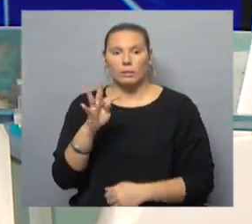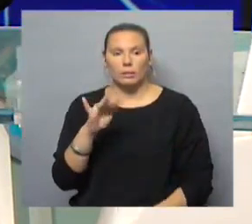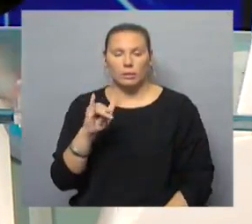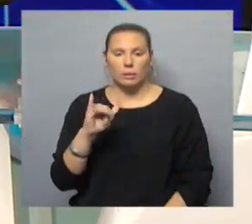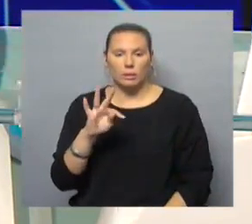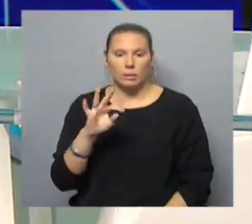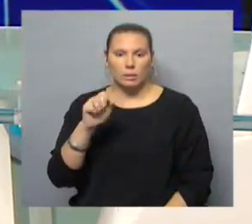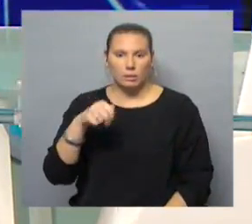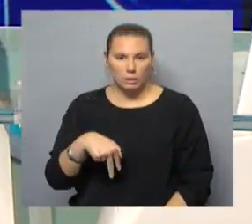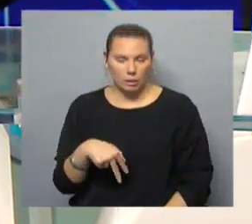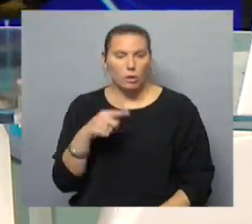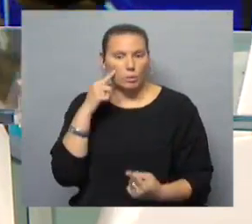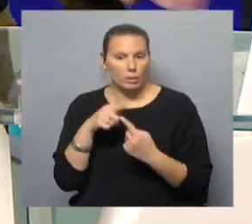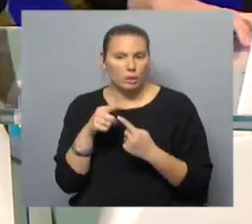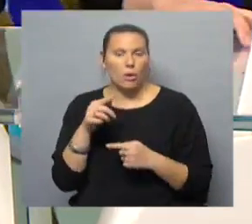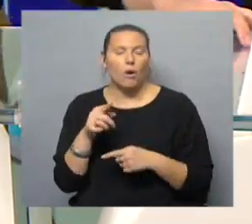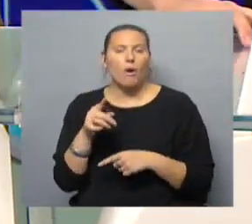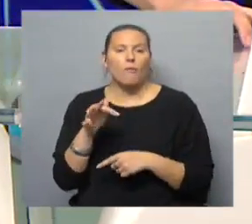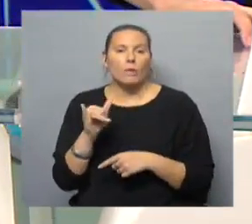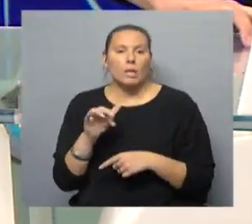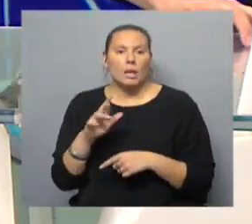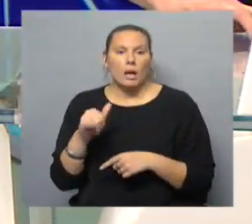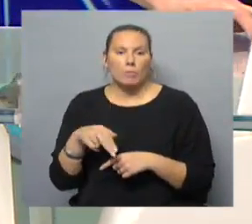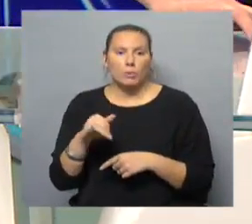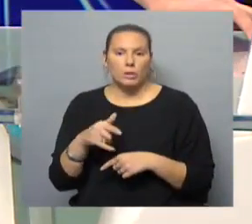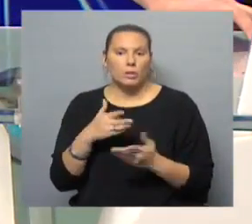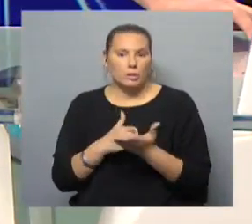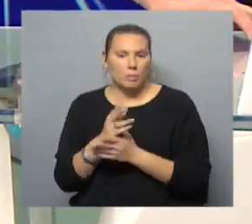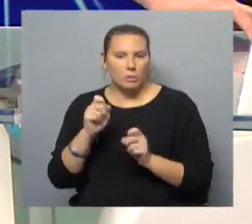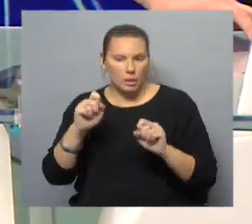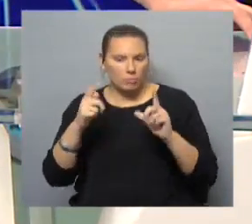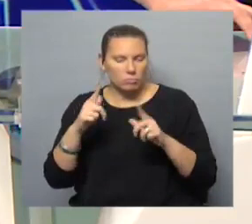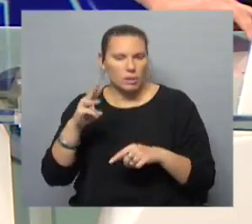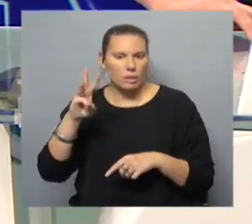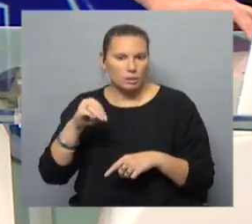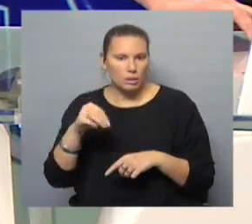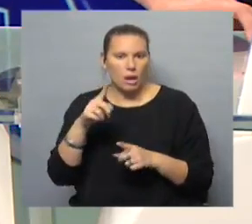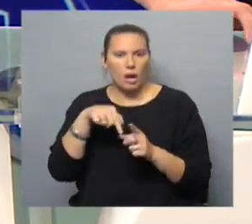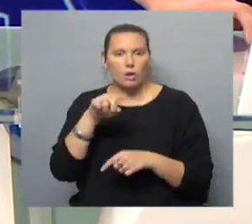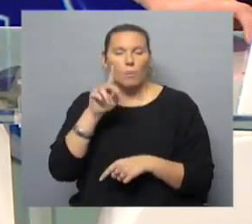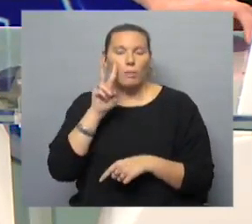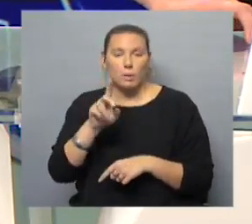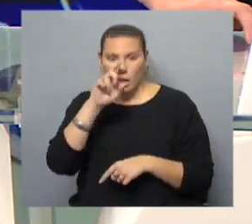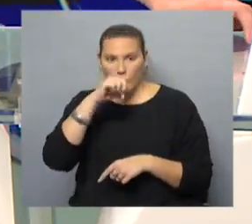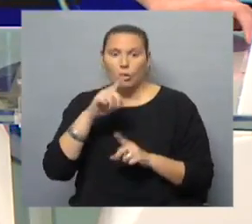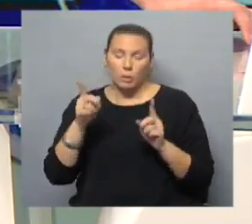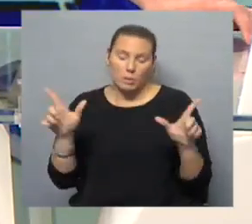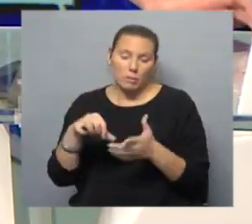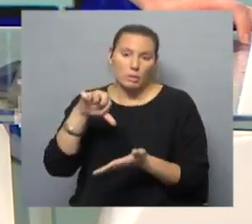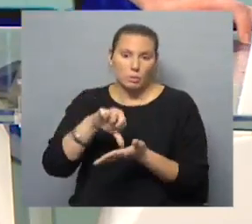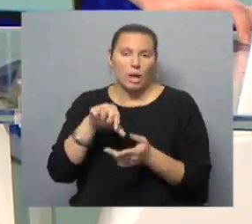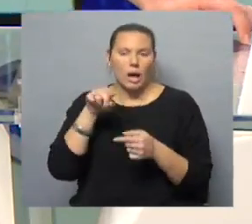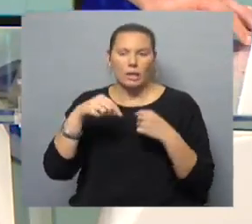una misión filarmónica. Claro que sí, así que siempre atentos al Instagram de Mirá Montevideo, @miramontevideo, o también al de TV Ciudad, porque